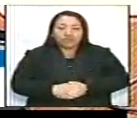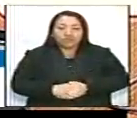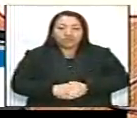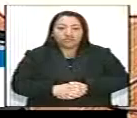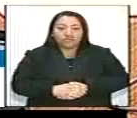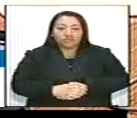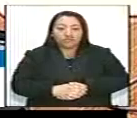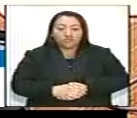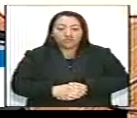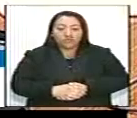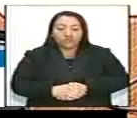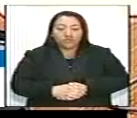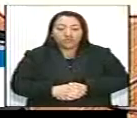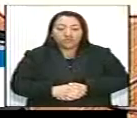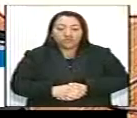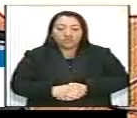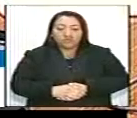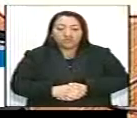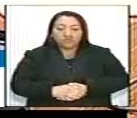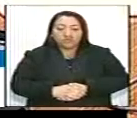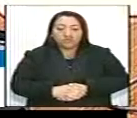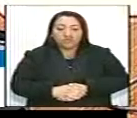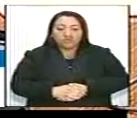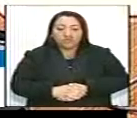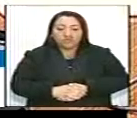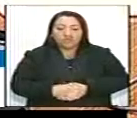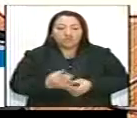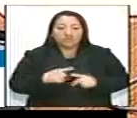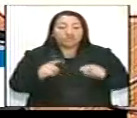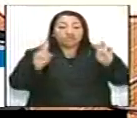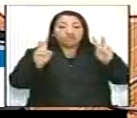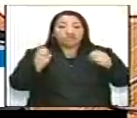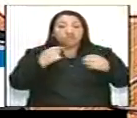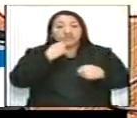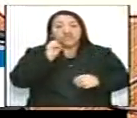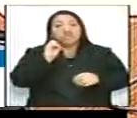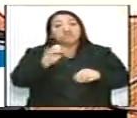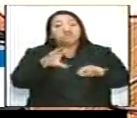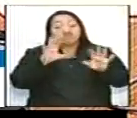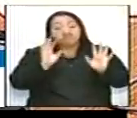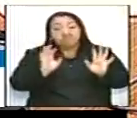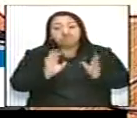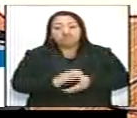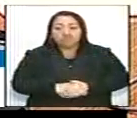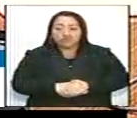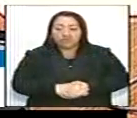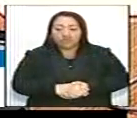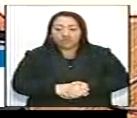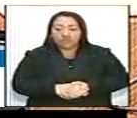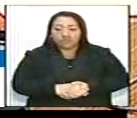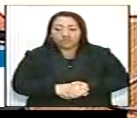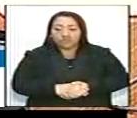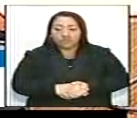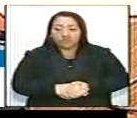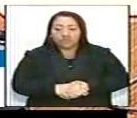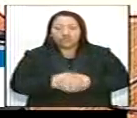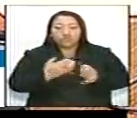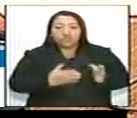lo obtengan. Pero digamos, eso es un tema, como dice el plan, es un